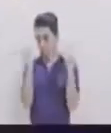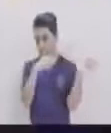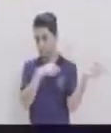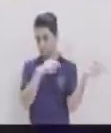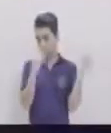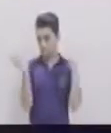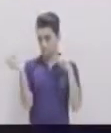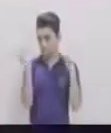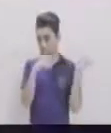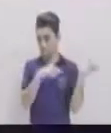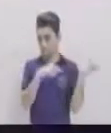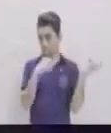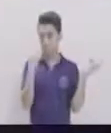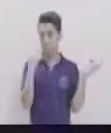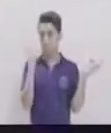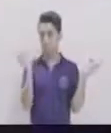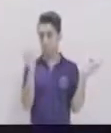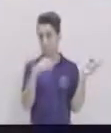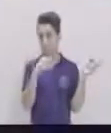1,